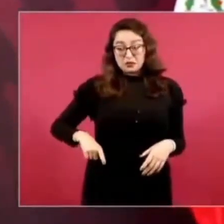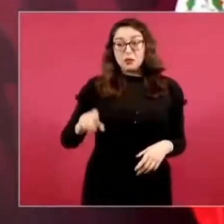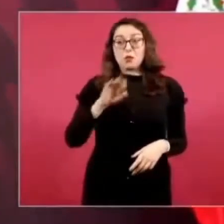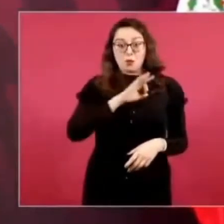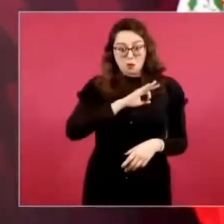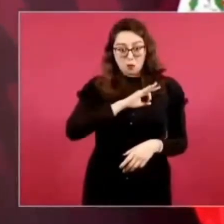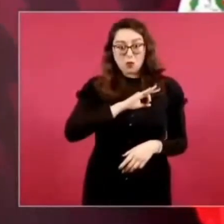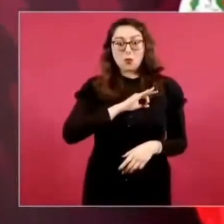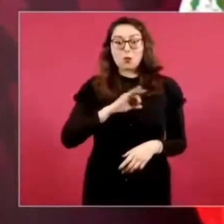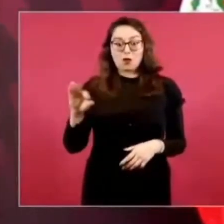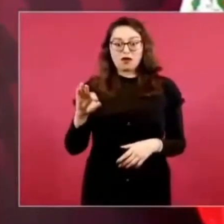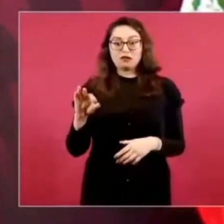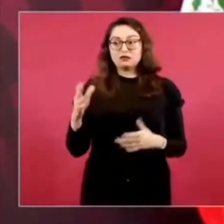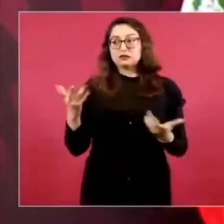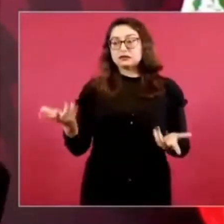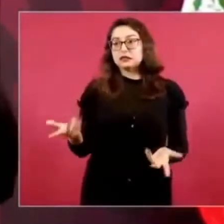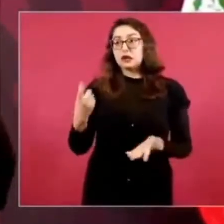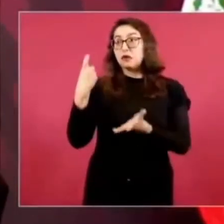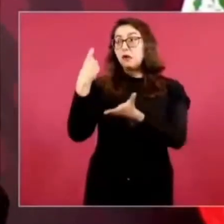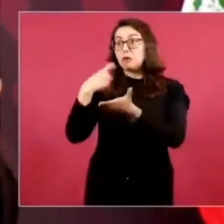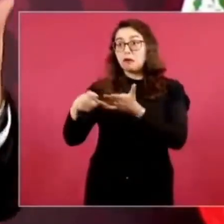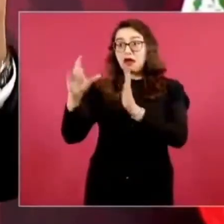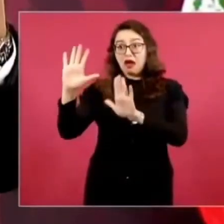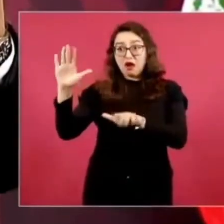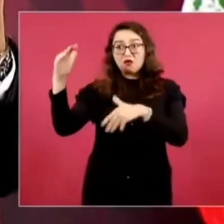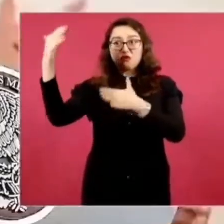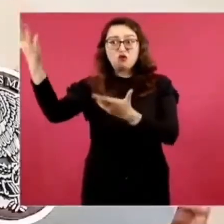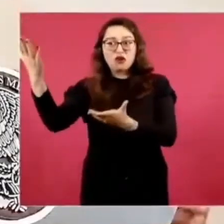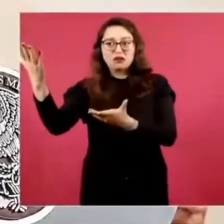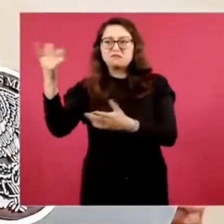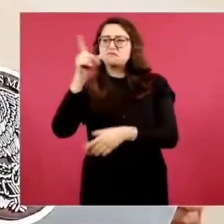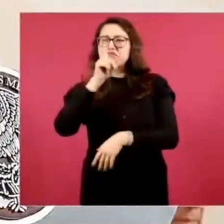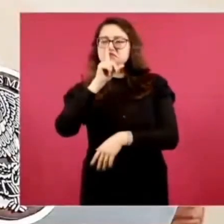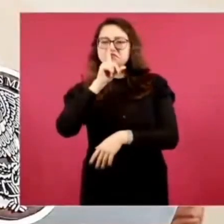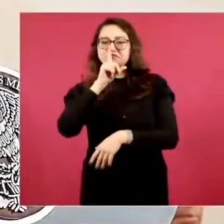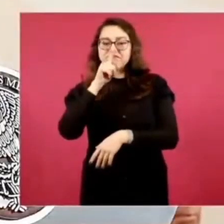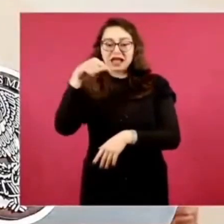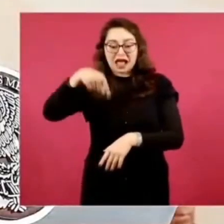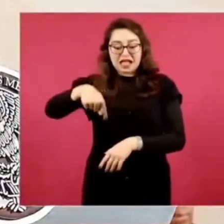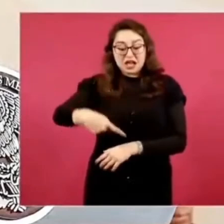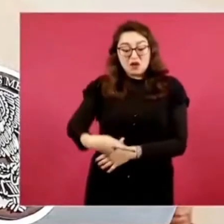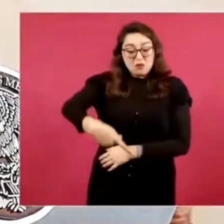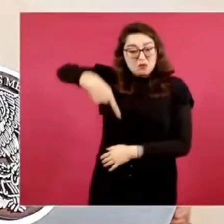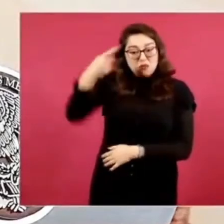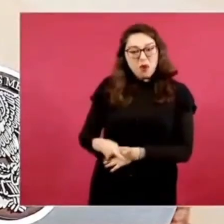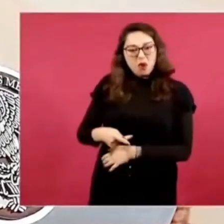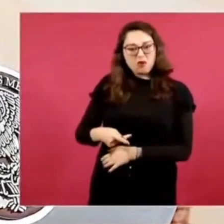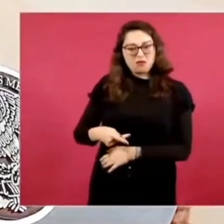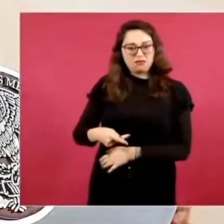es soberano, cuando existen empresas públicas.